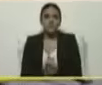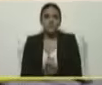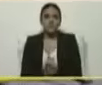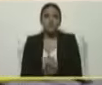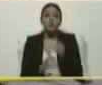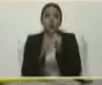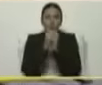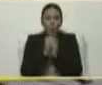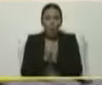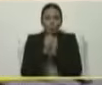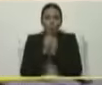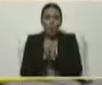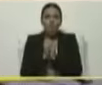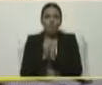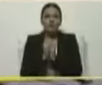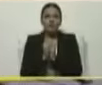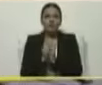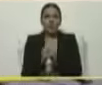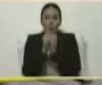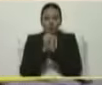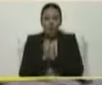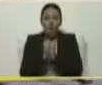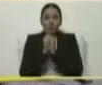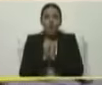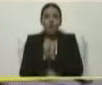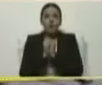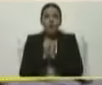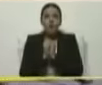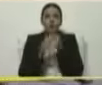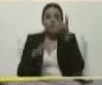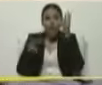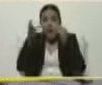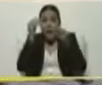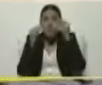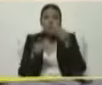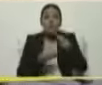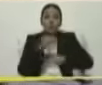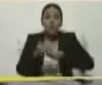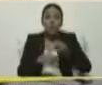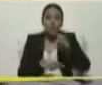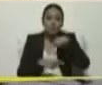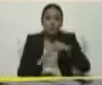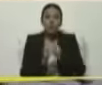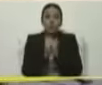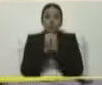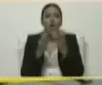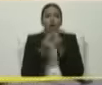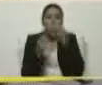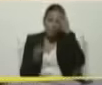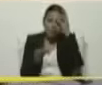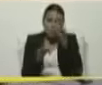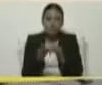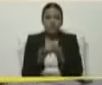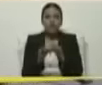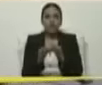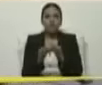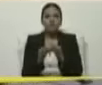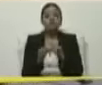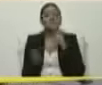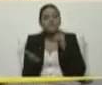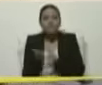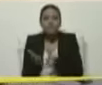ora. Orar, aprender a orar, con fe y con